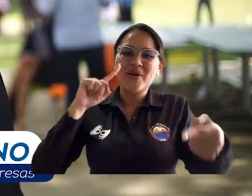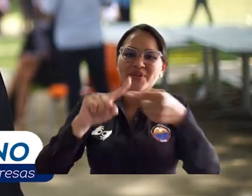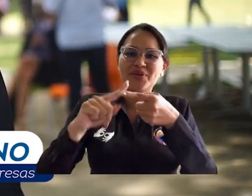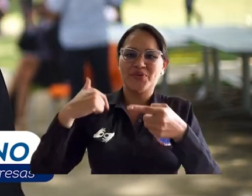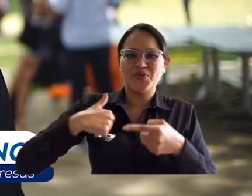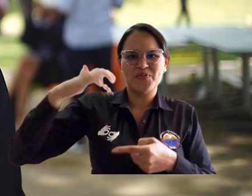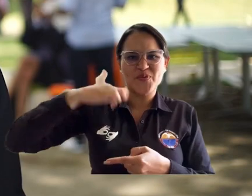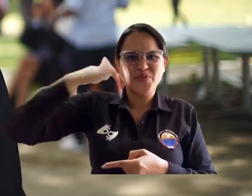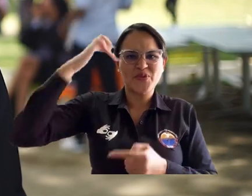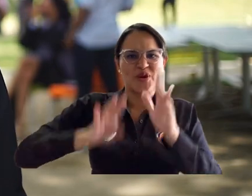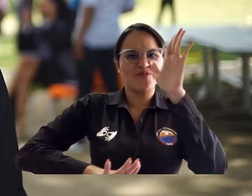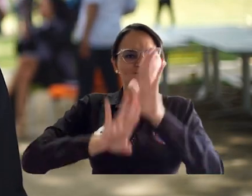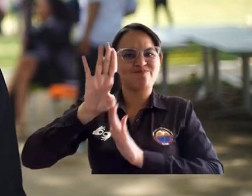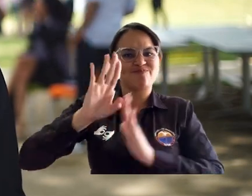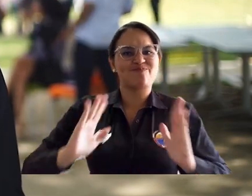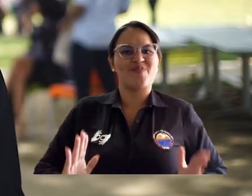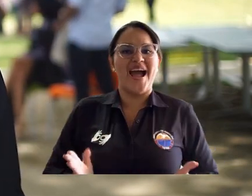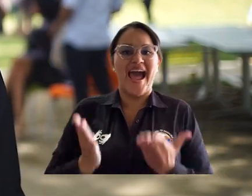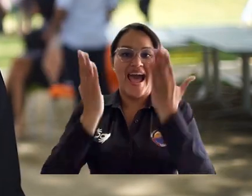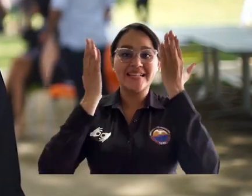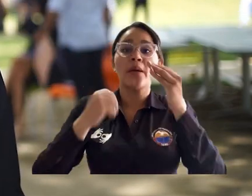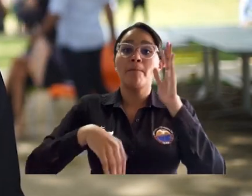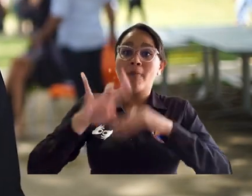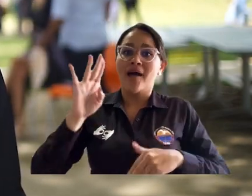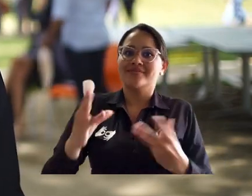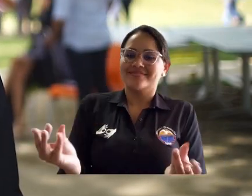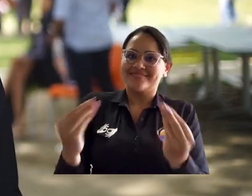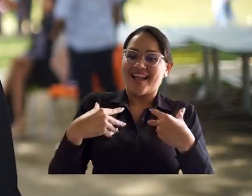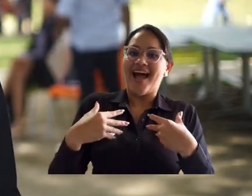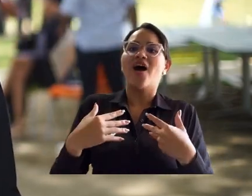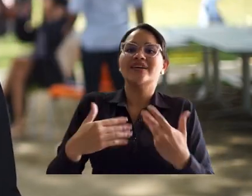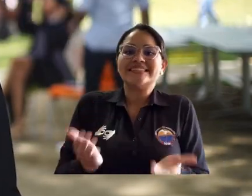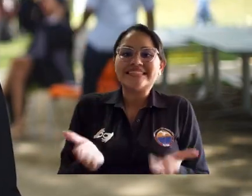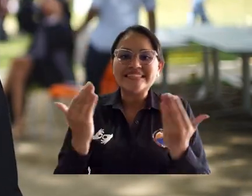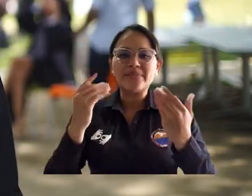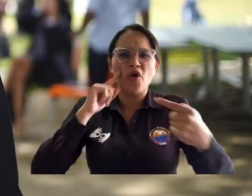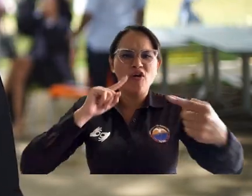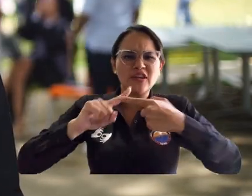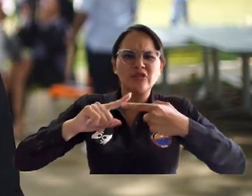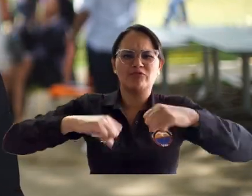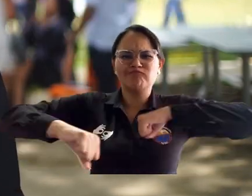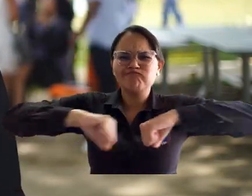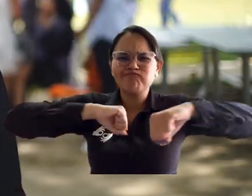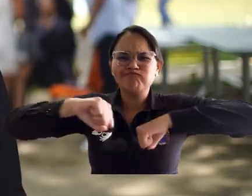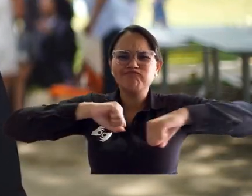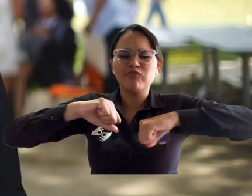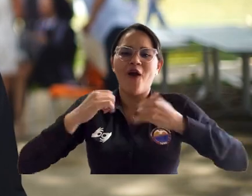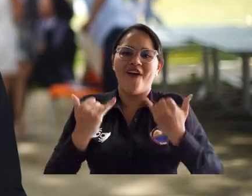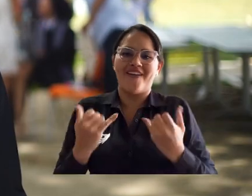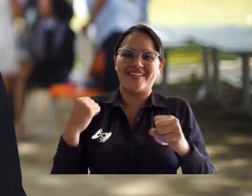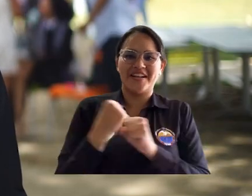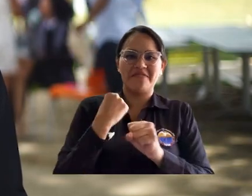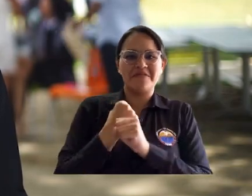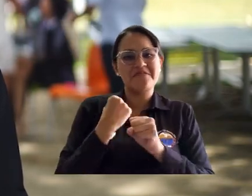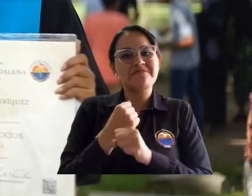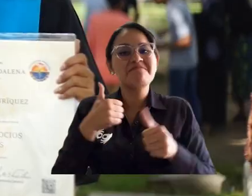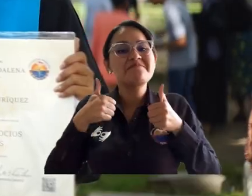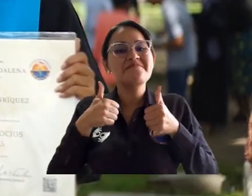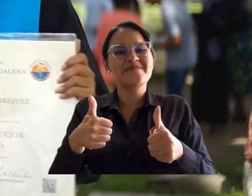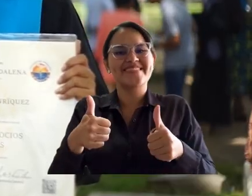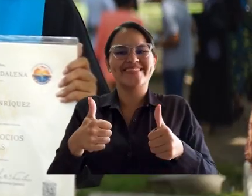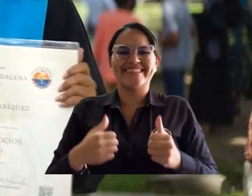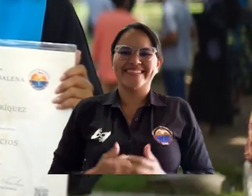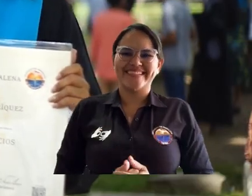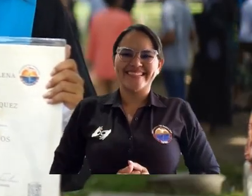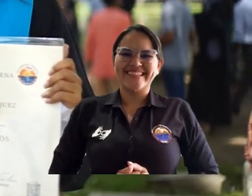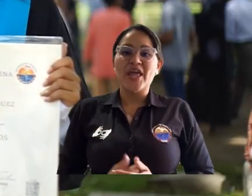crecer profesionalmente y me ha brindado todas las herramientas para poder surgir y apoyar mi trabajo que actualmente desempeño.